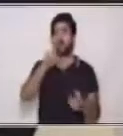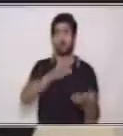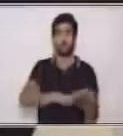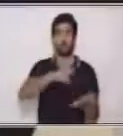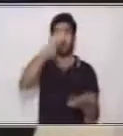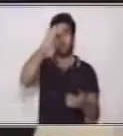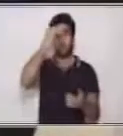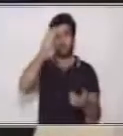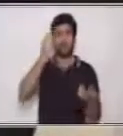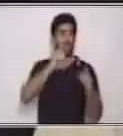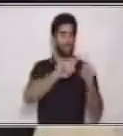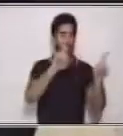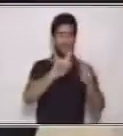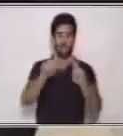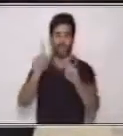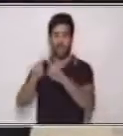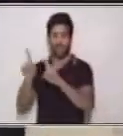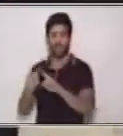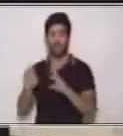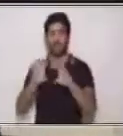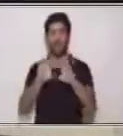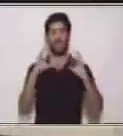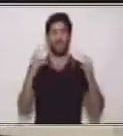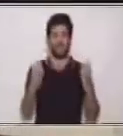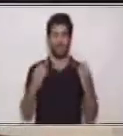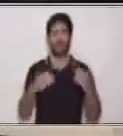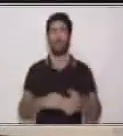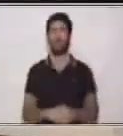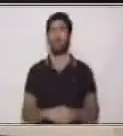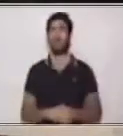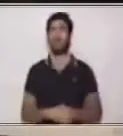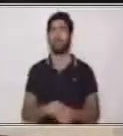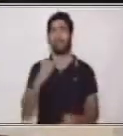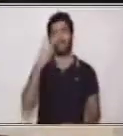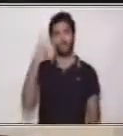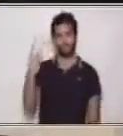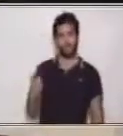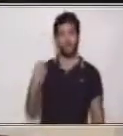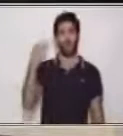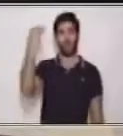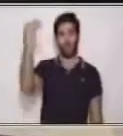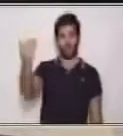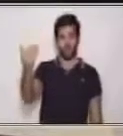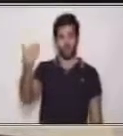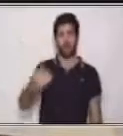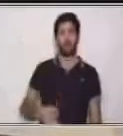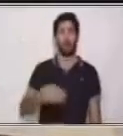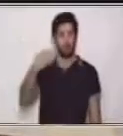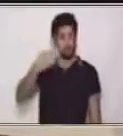y las integramos en varias materias. Nos vemos a la próxima.